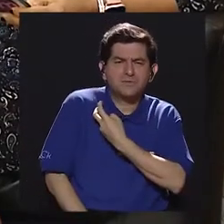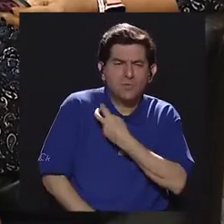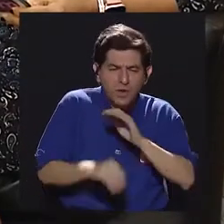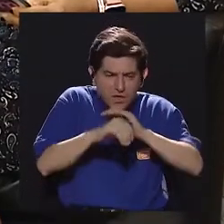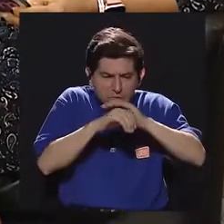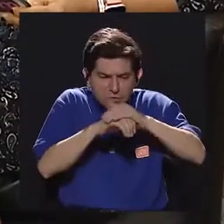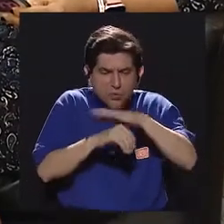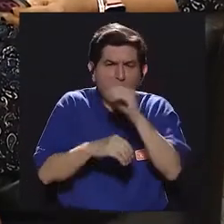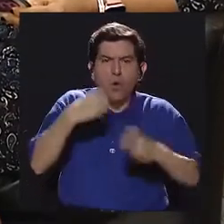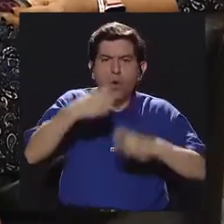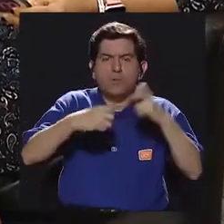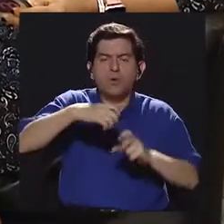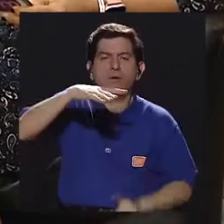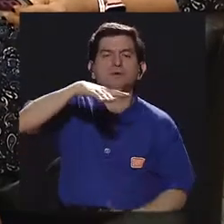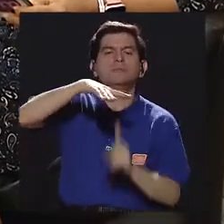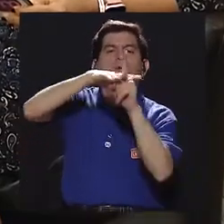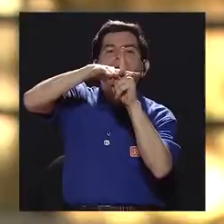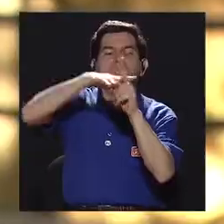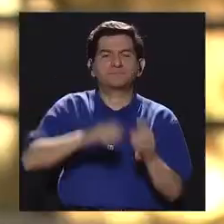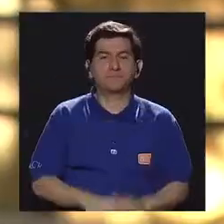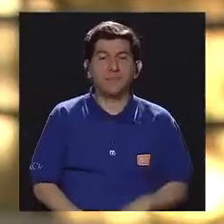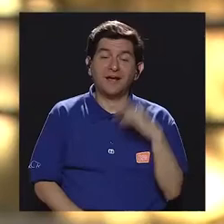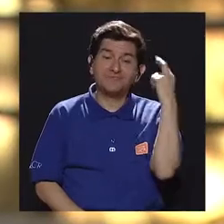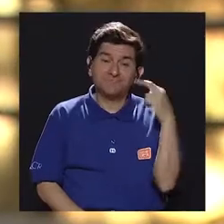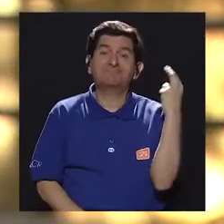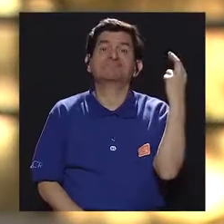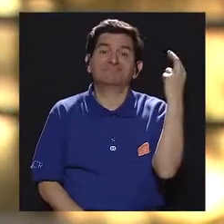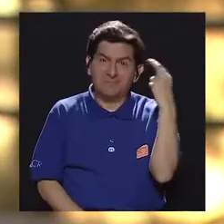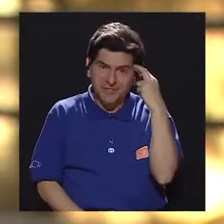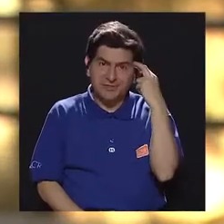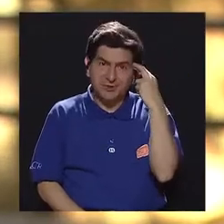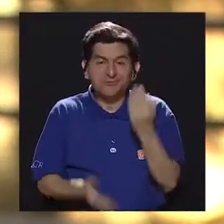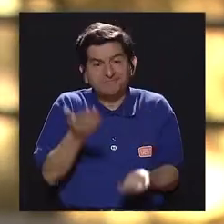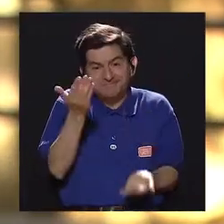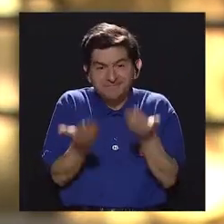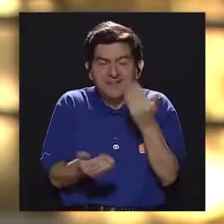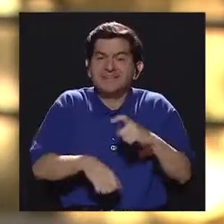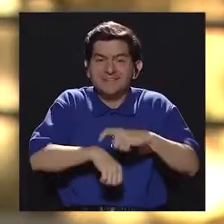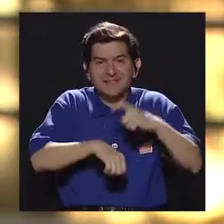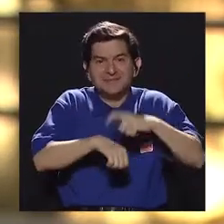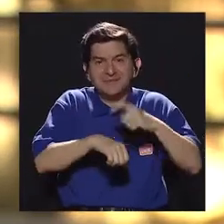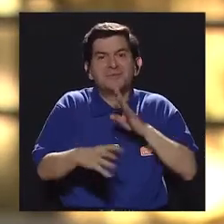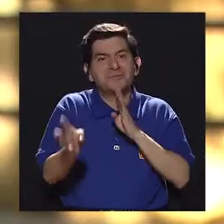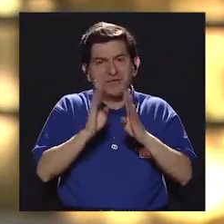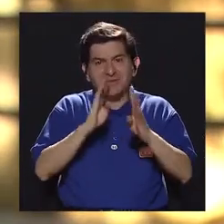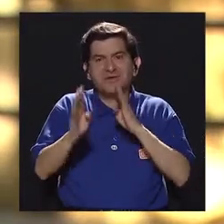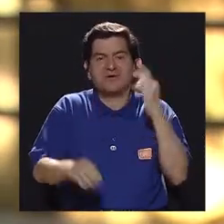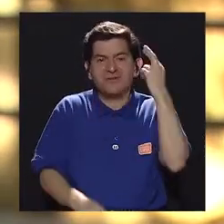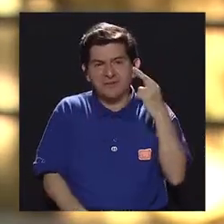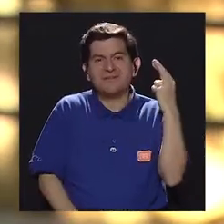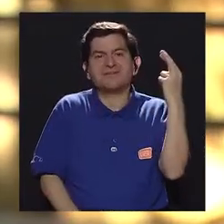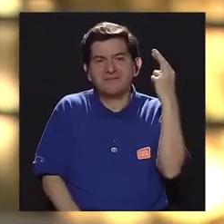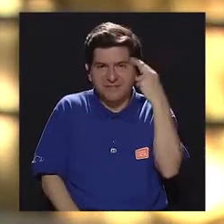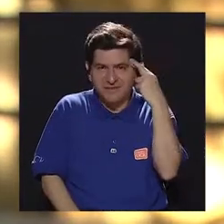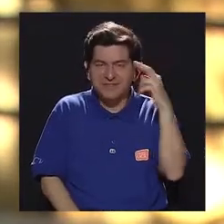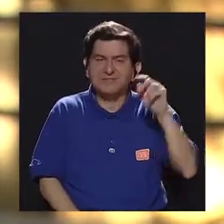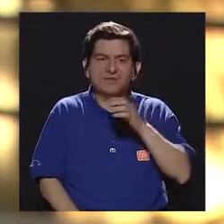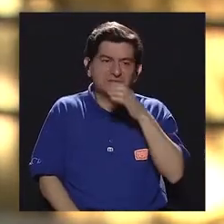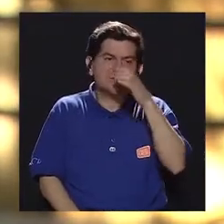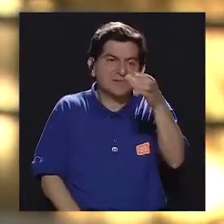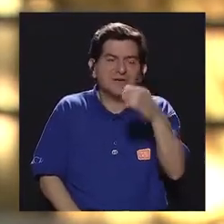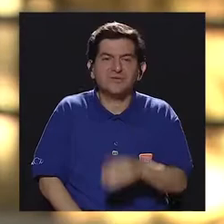tener problemas al momento de erupcionar, que es una de las razones por las que probablemente en un momento vamos a hablar de por qué